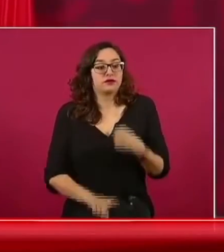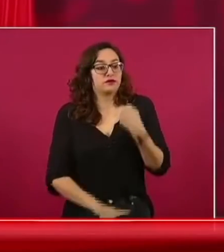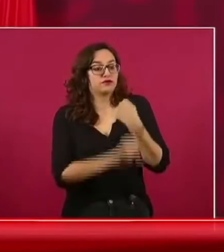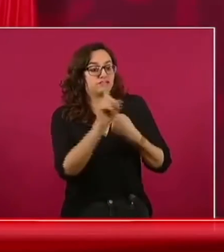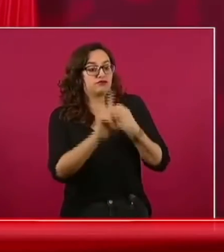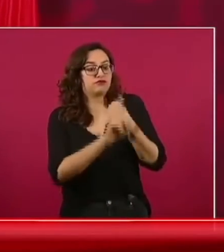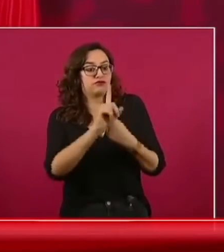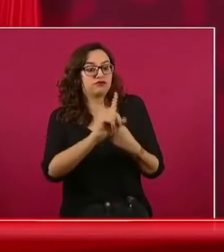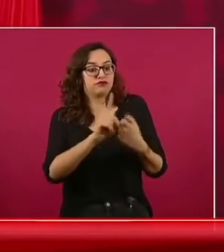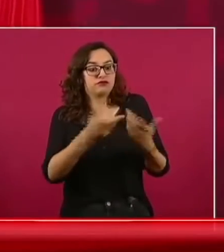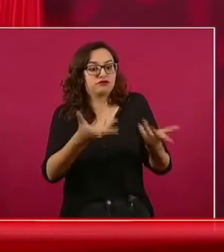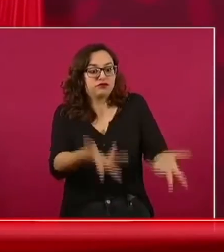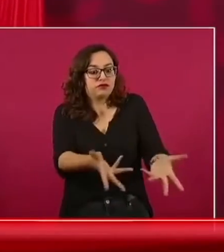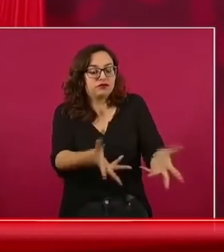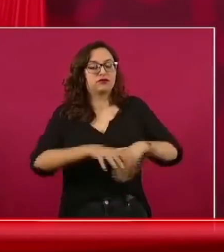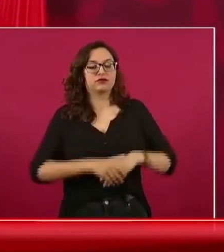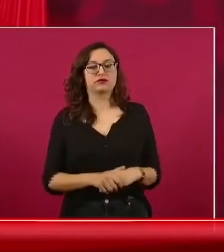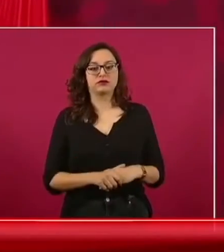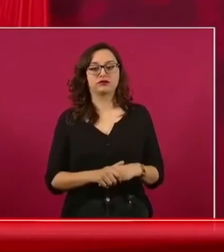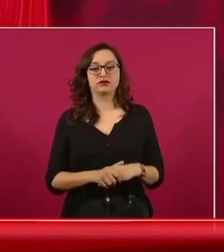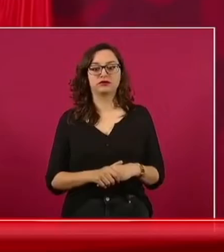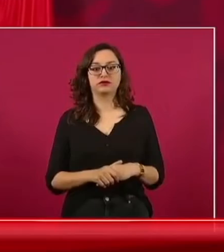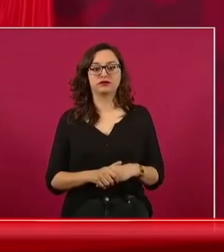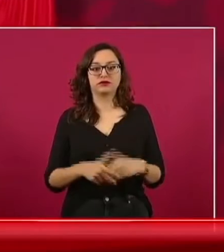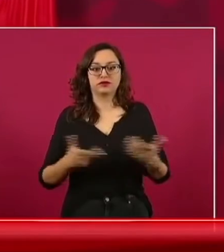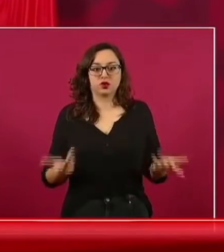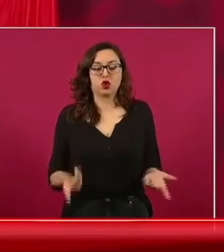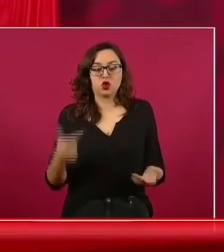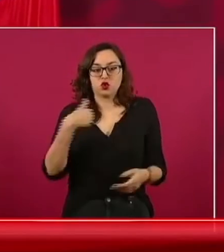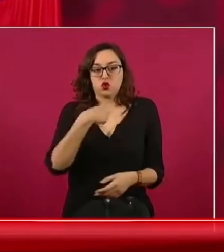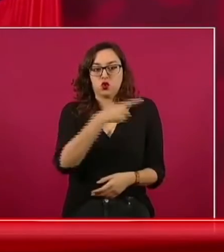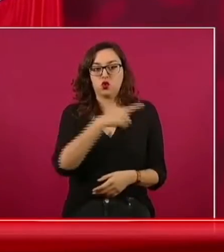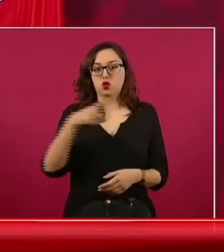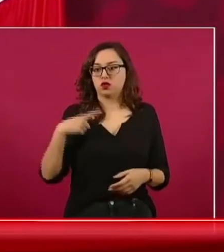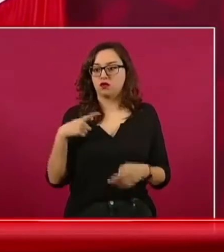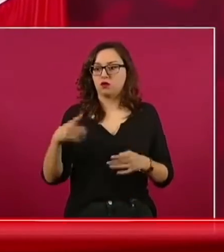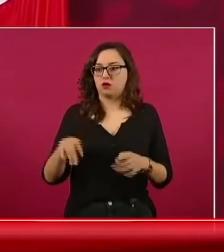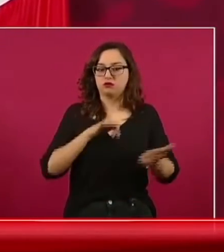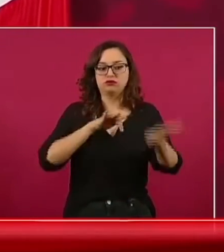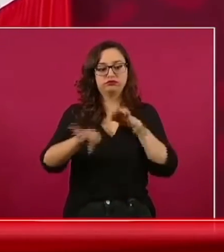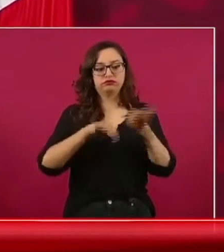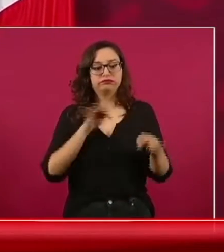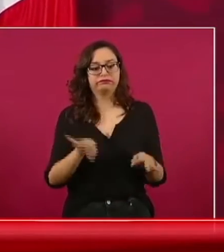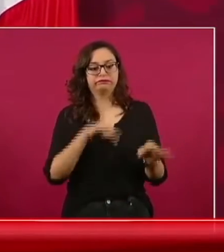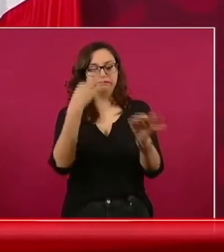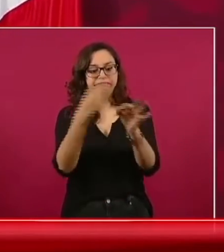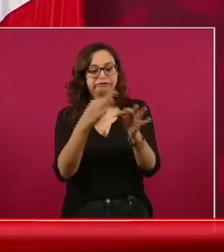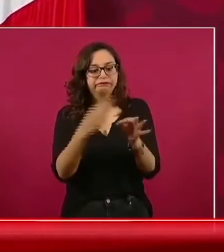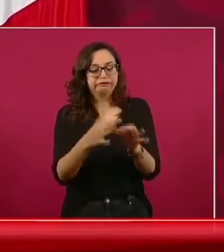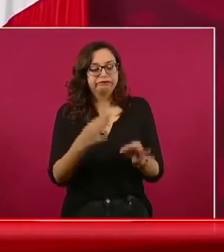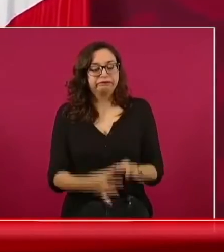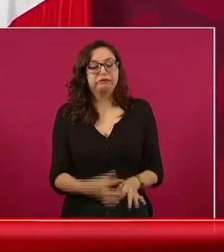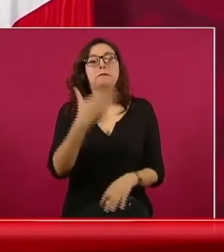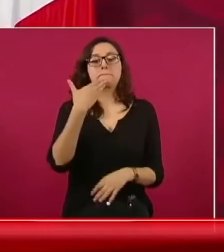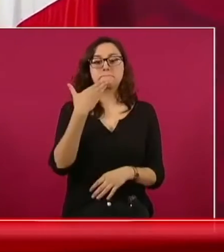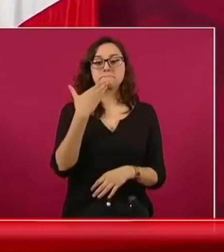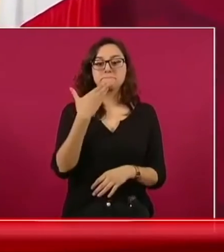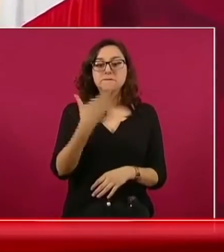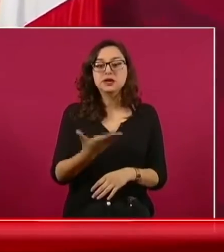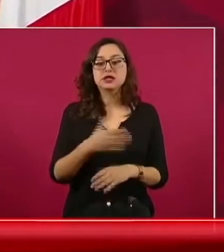que y entregar buenas cuentas al pueblo y